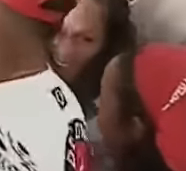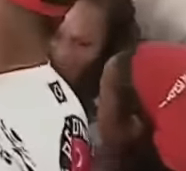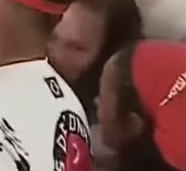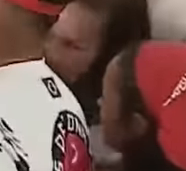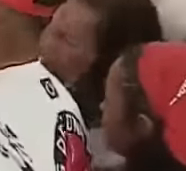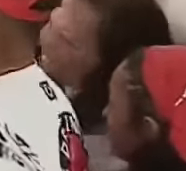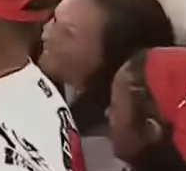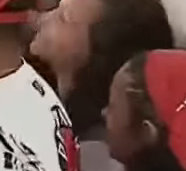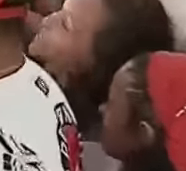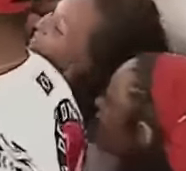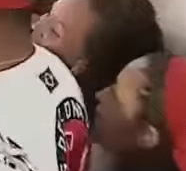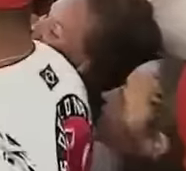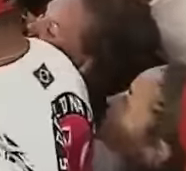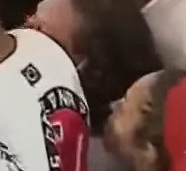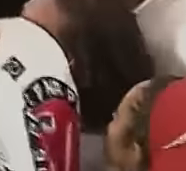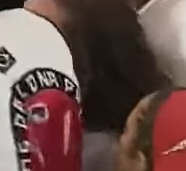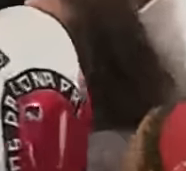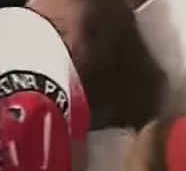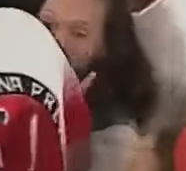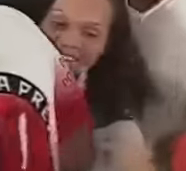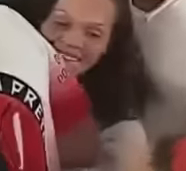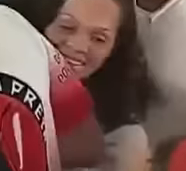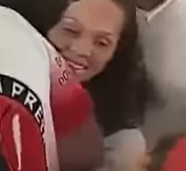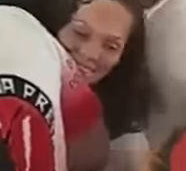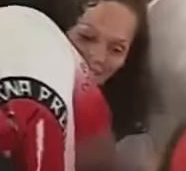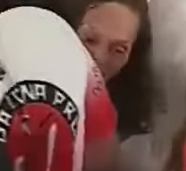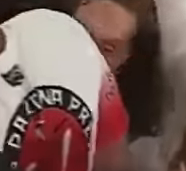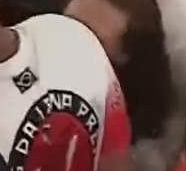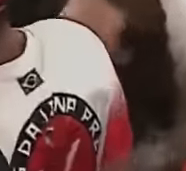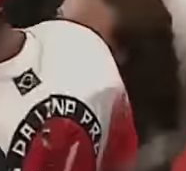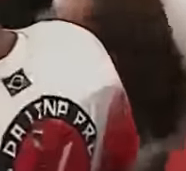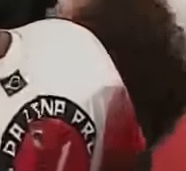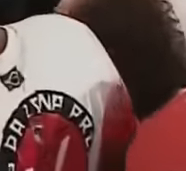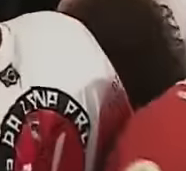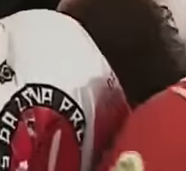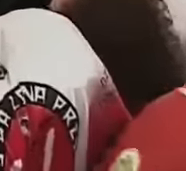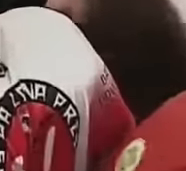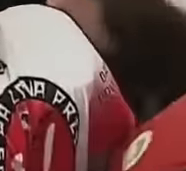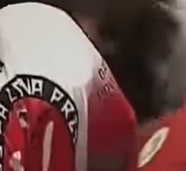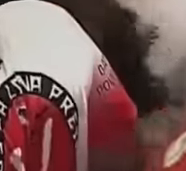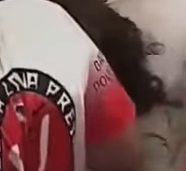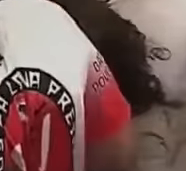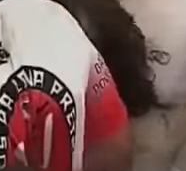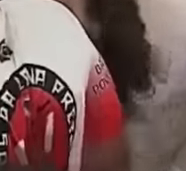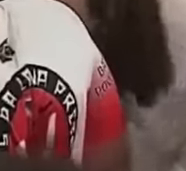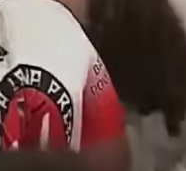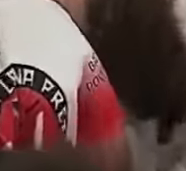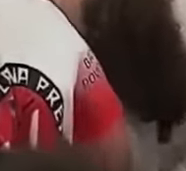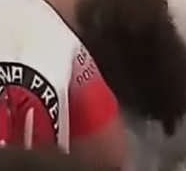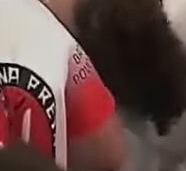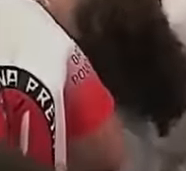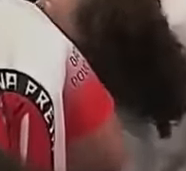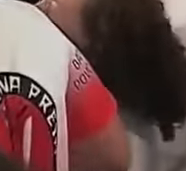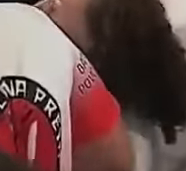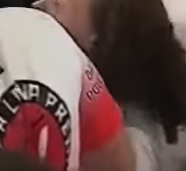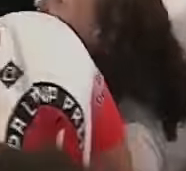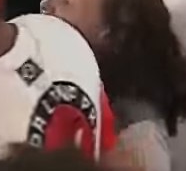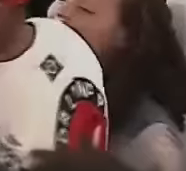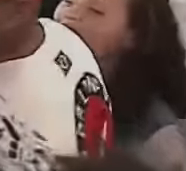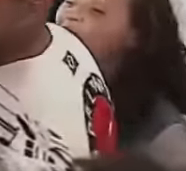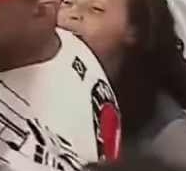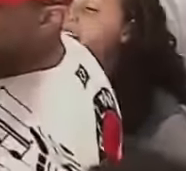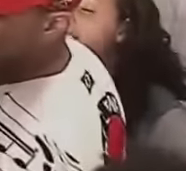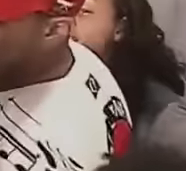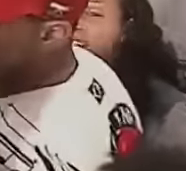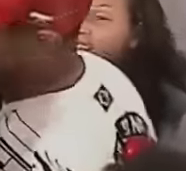fascismo, ya es una realidad. Ha sido una denuncia que ha sido reiterada en todos estos actos que ha tenido el